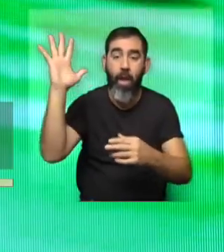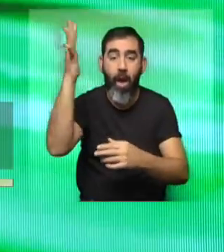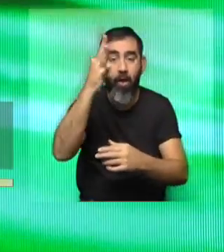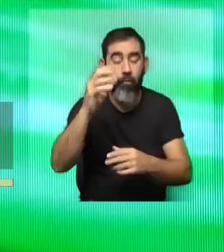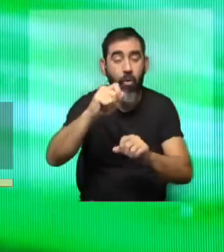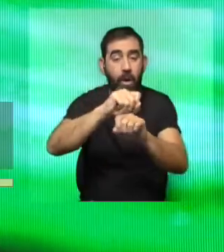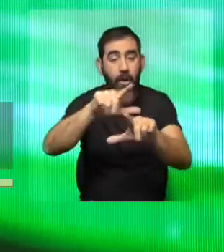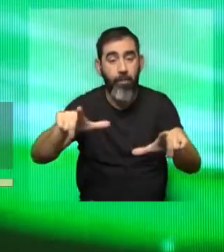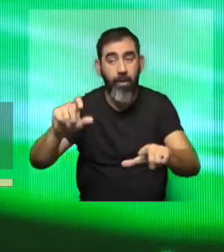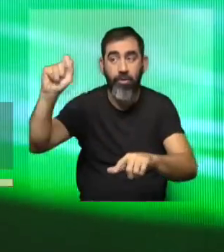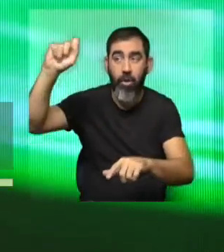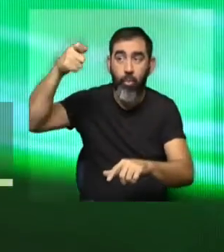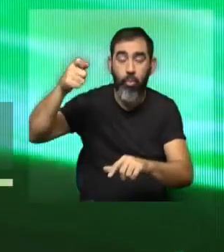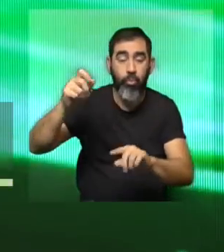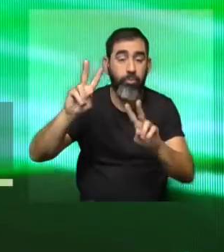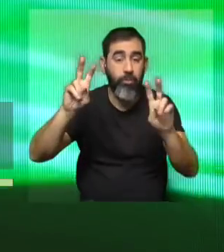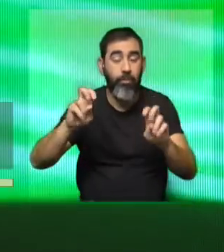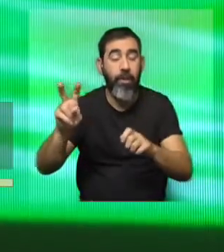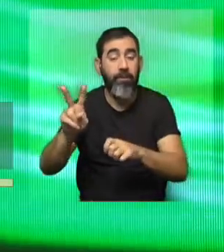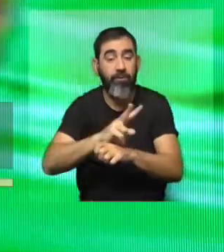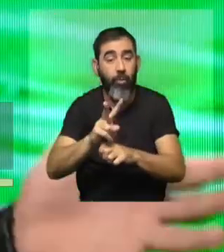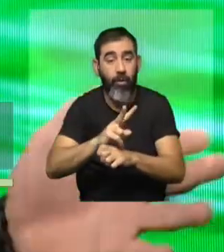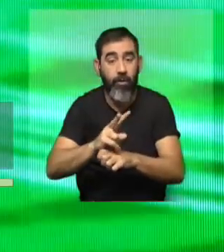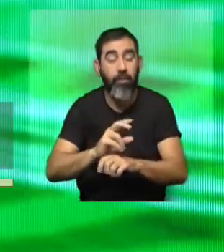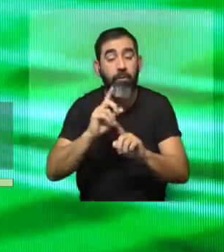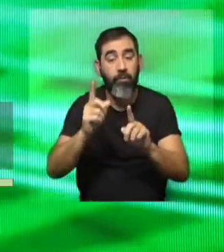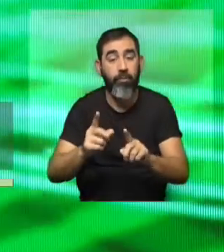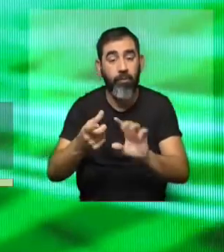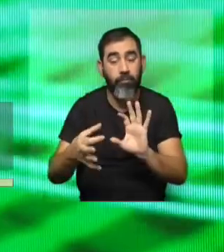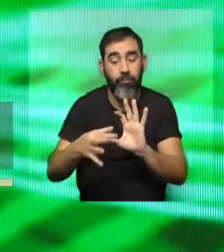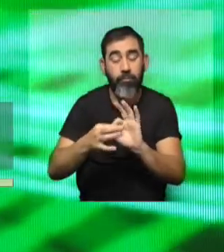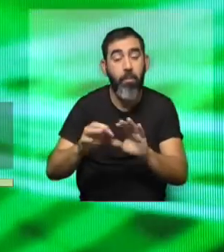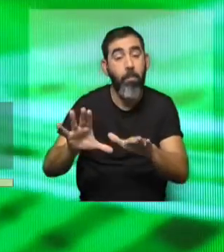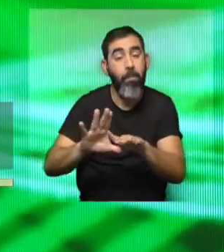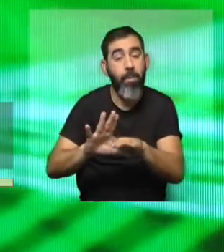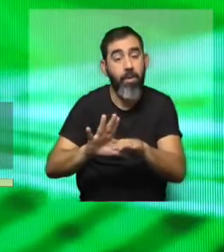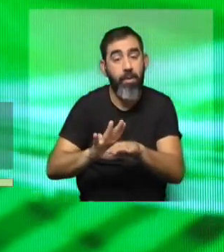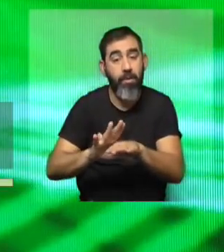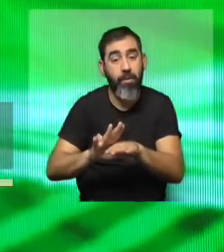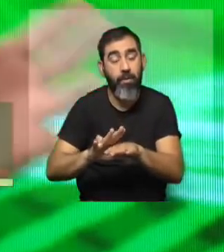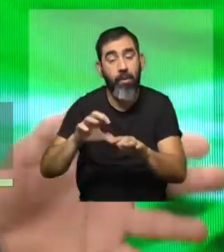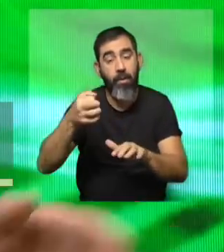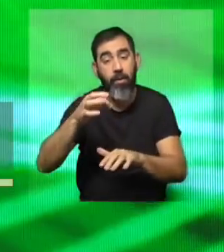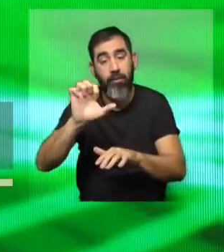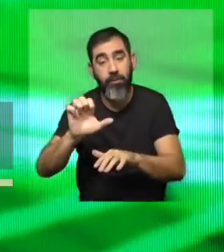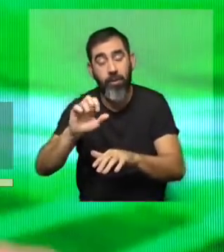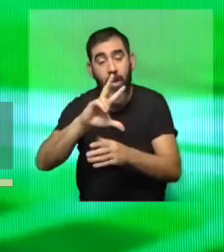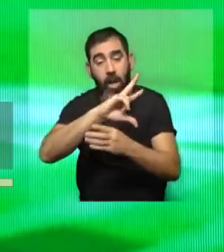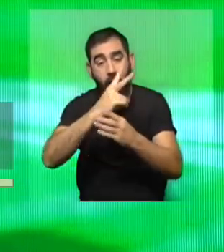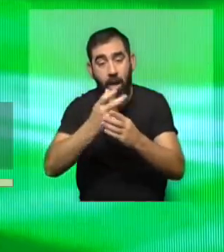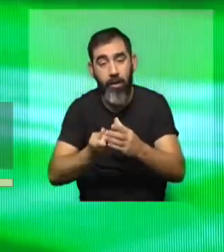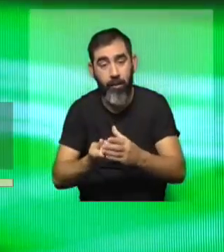con temas de seguridad también que hagamos nexo con el mides con Ace con acné Bueno